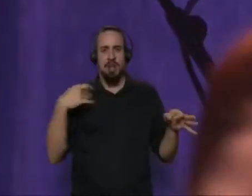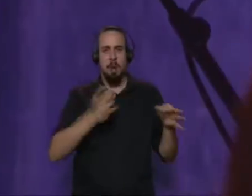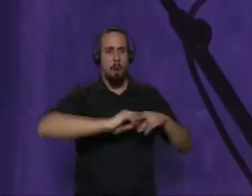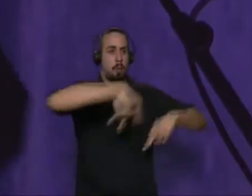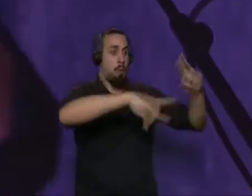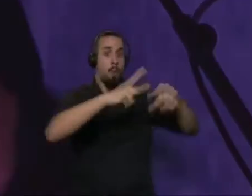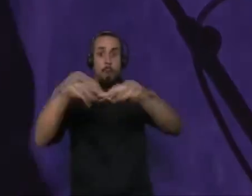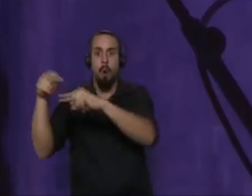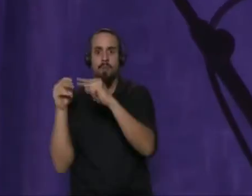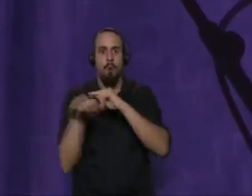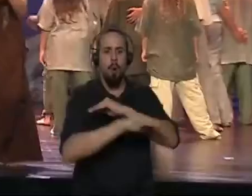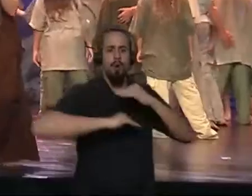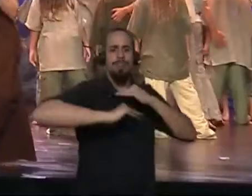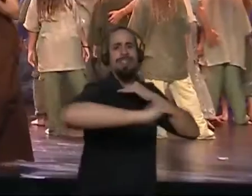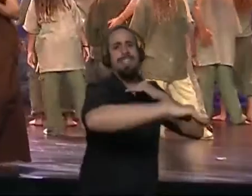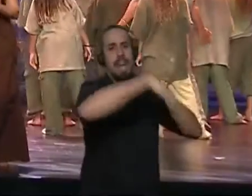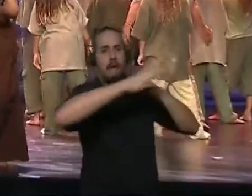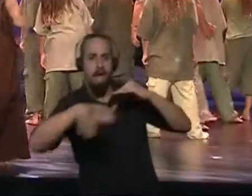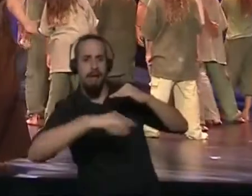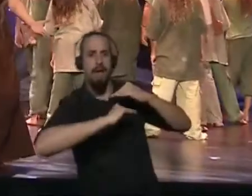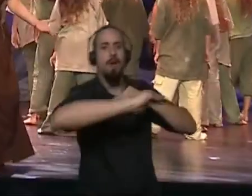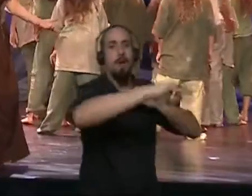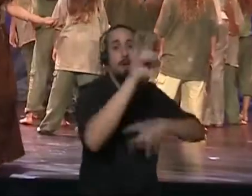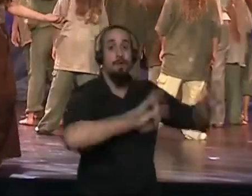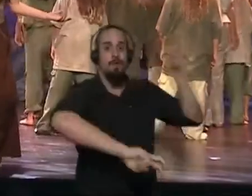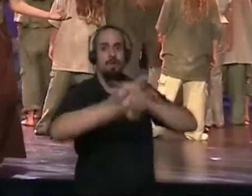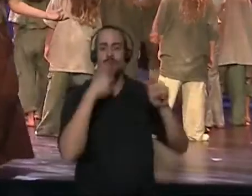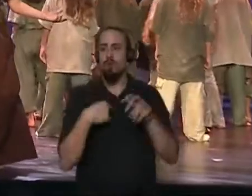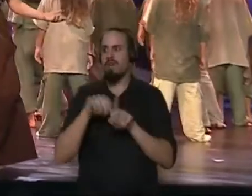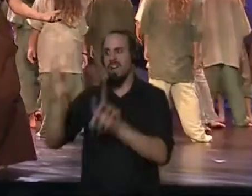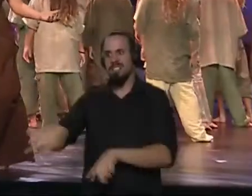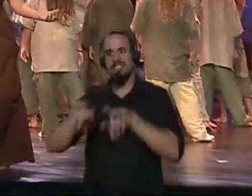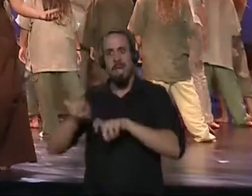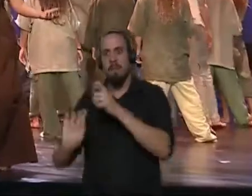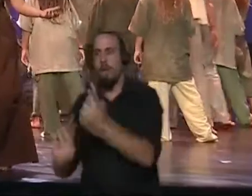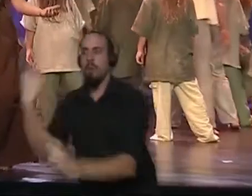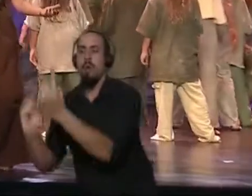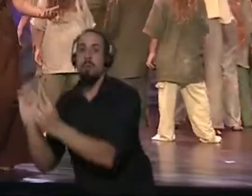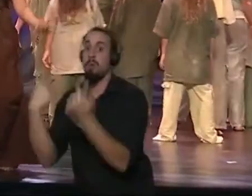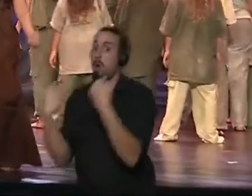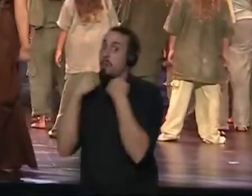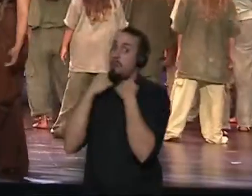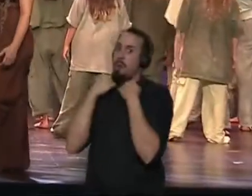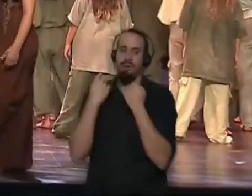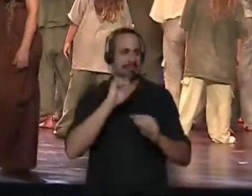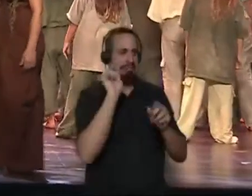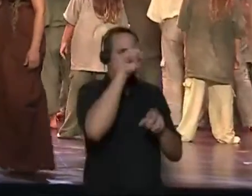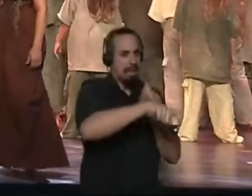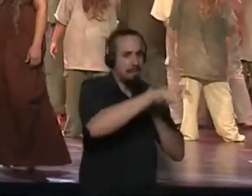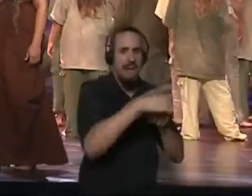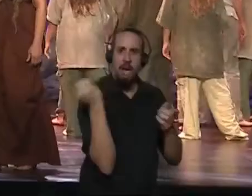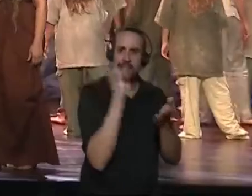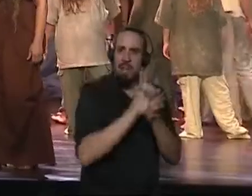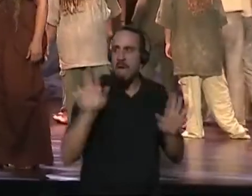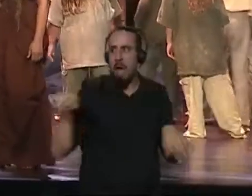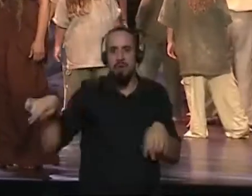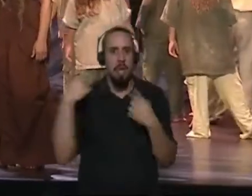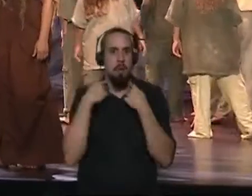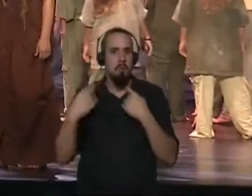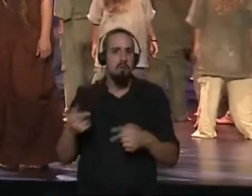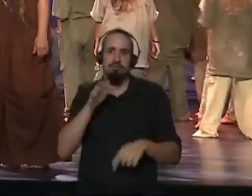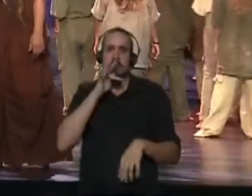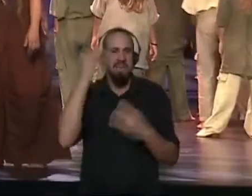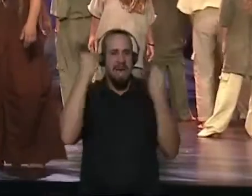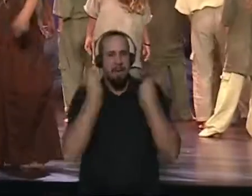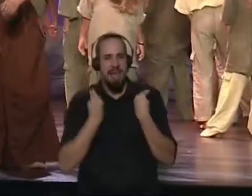buscar la tierra llana entre laderas. Llorar porque se pierde los sembrados. Sembrar sin que la pena se termine. Echar la sal del mar o echar la